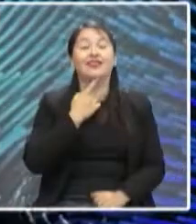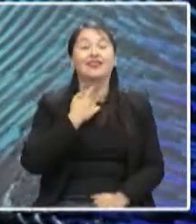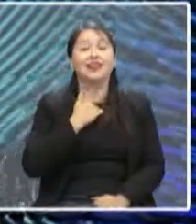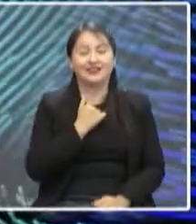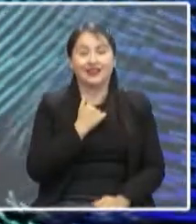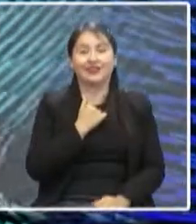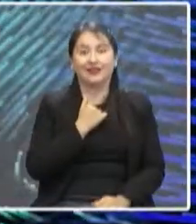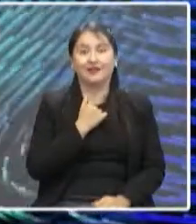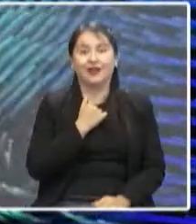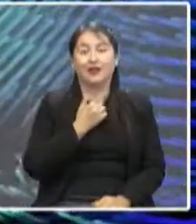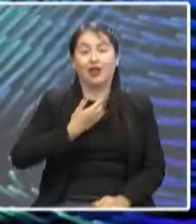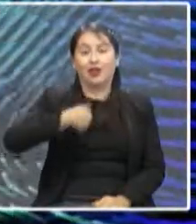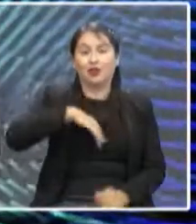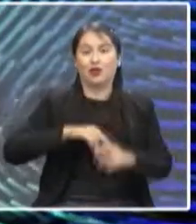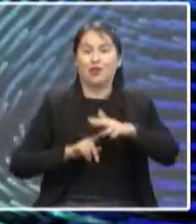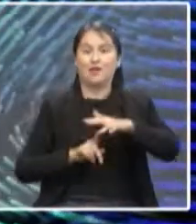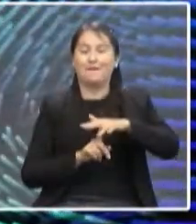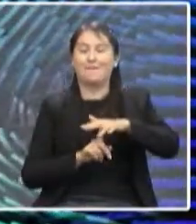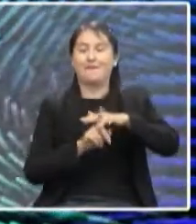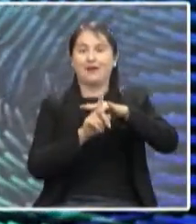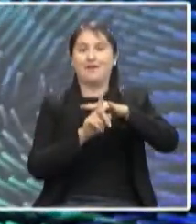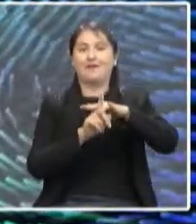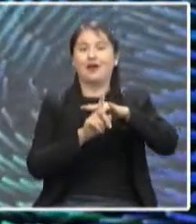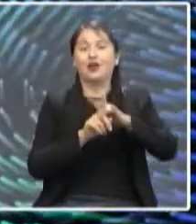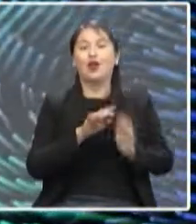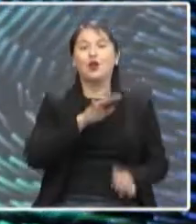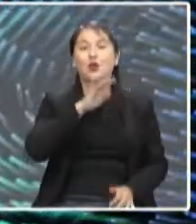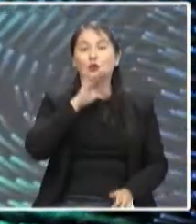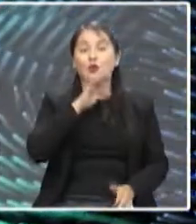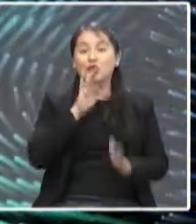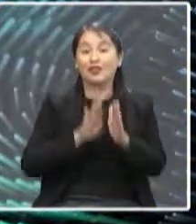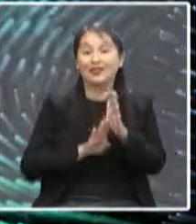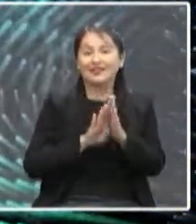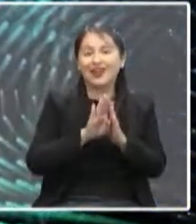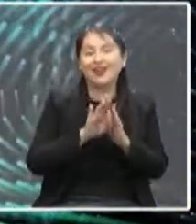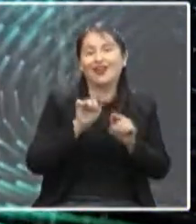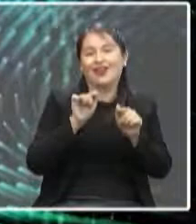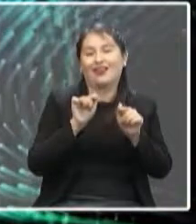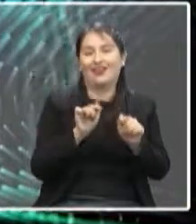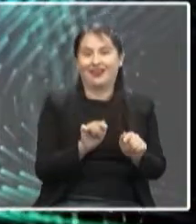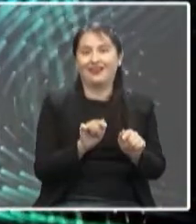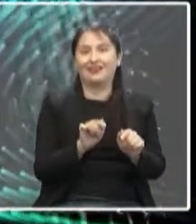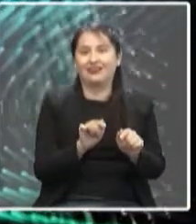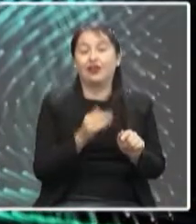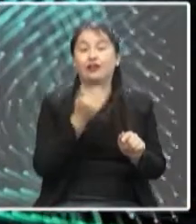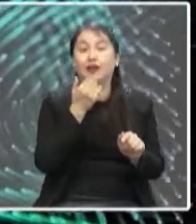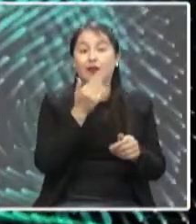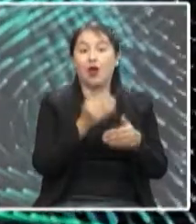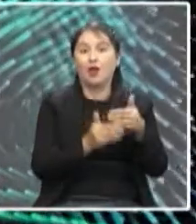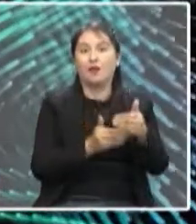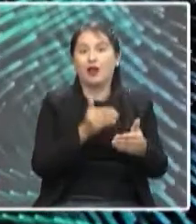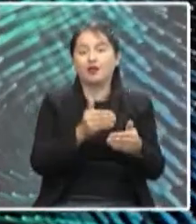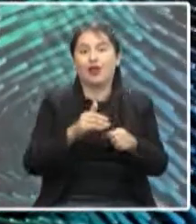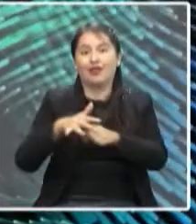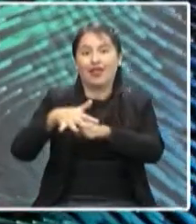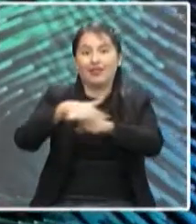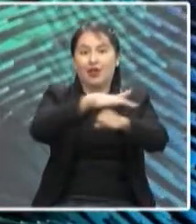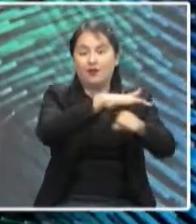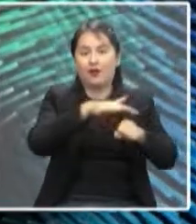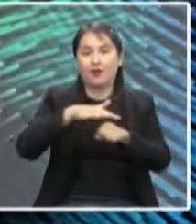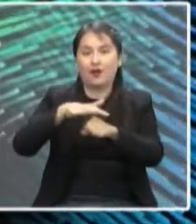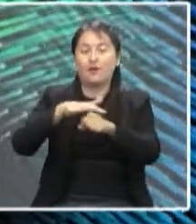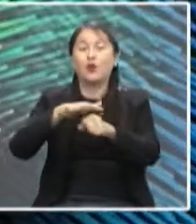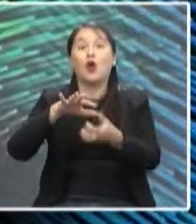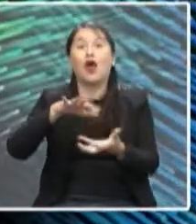somos los pioneros en la creación, el uso, el desarrollo y las operaciones de drones para transporte en el